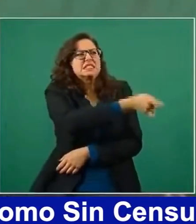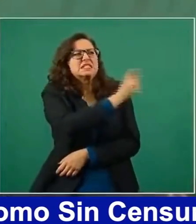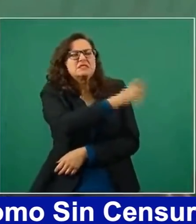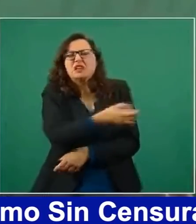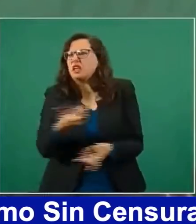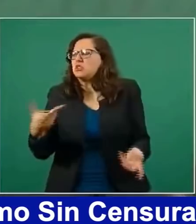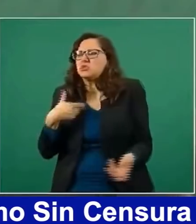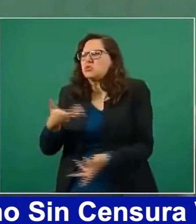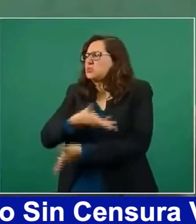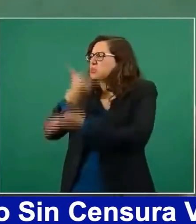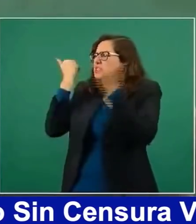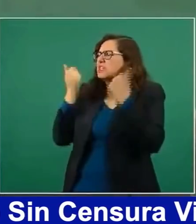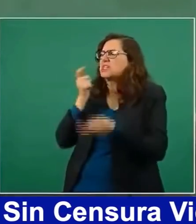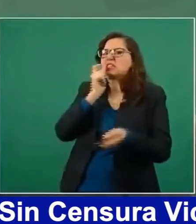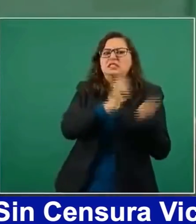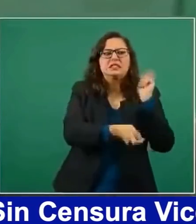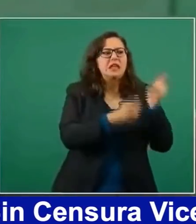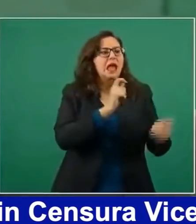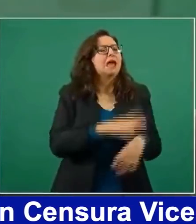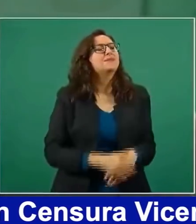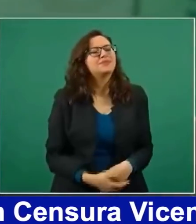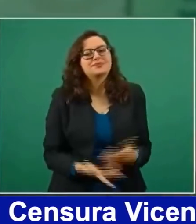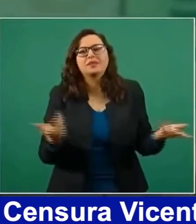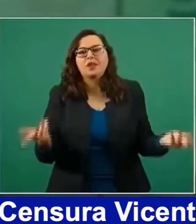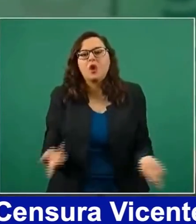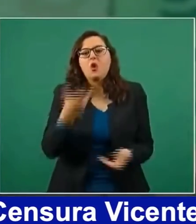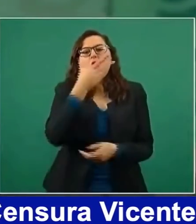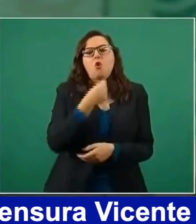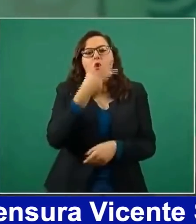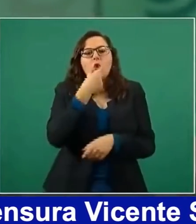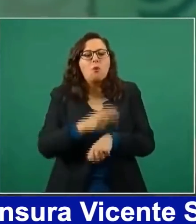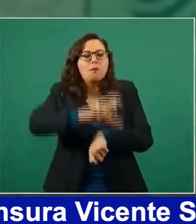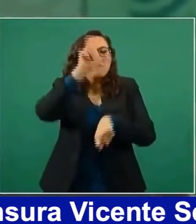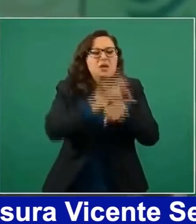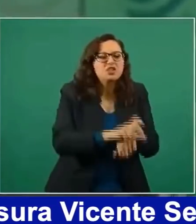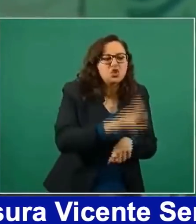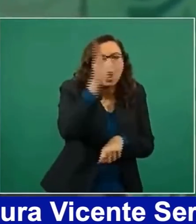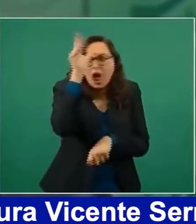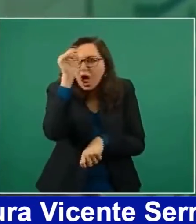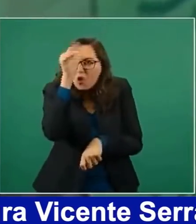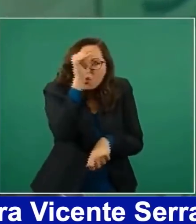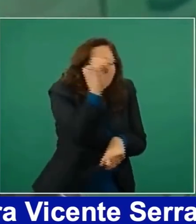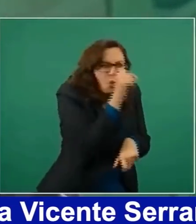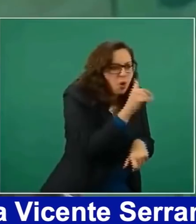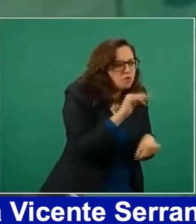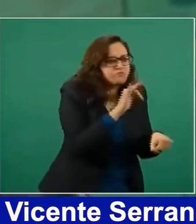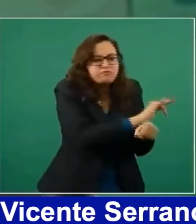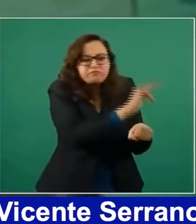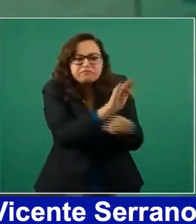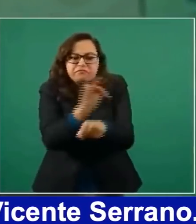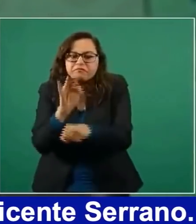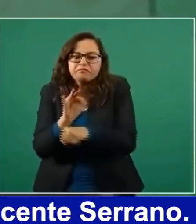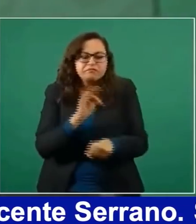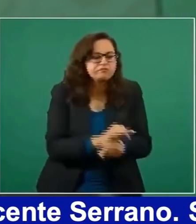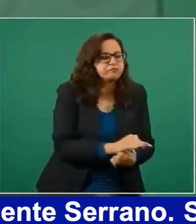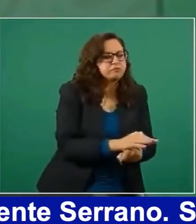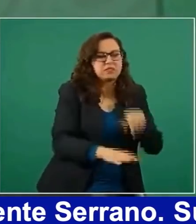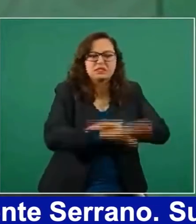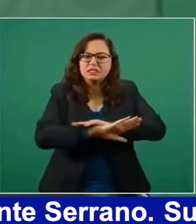Dijo, ¿no? Rompe el pacto patriarcal. O sea, deja de estar apoyando a los